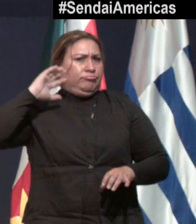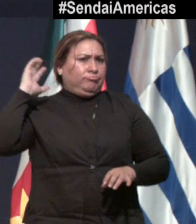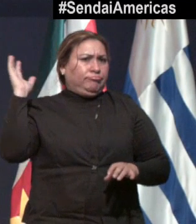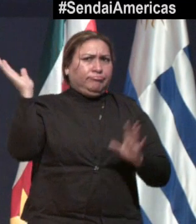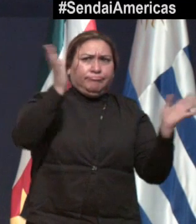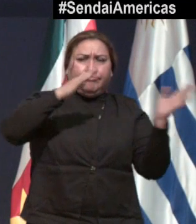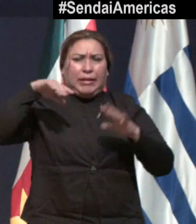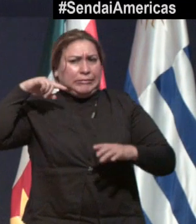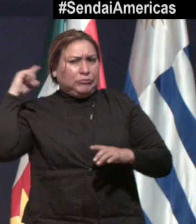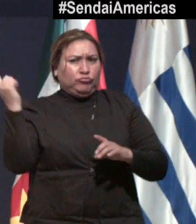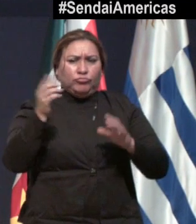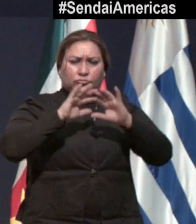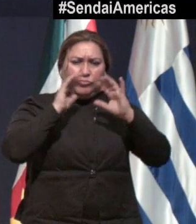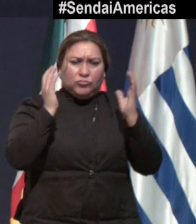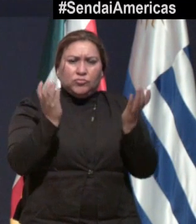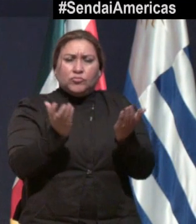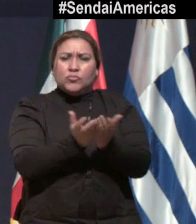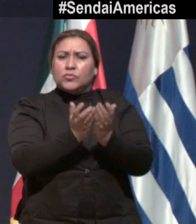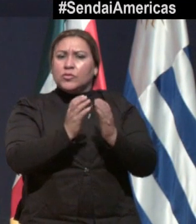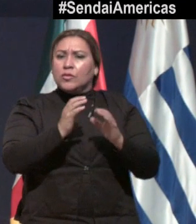ha sido a mi cargo.